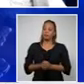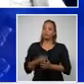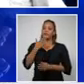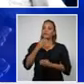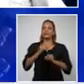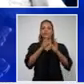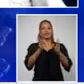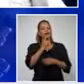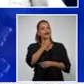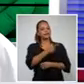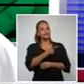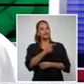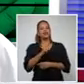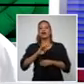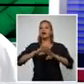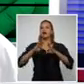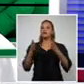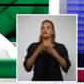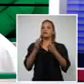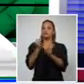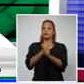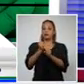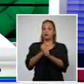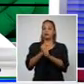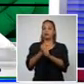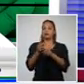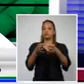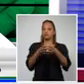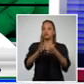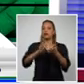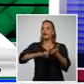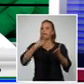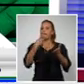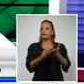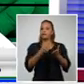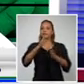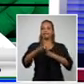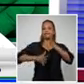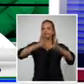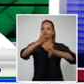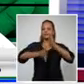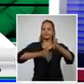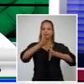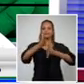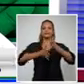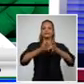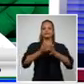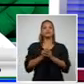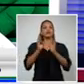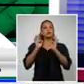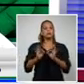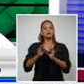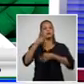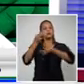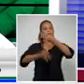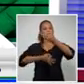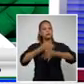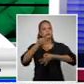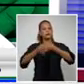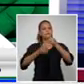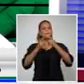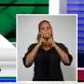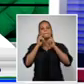equipo que hace posible esta transmisión todos los días, a la intérprete de lenguas de señas y, como siempre digo, a lo que es mucho más